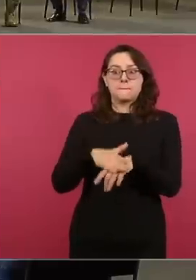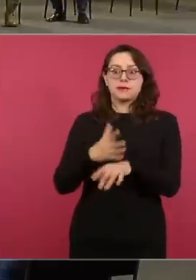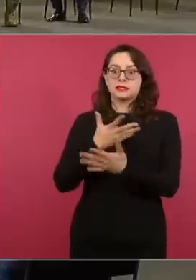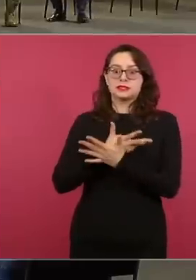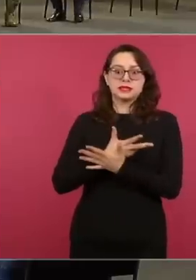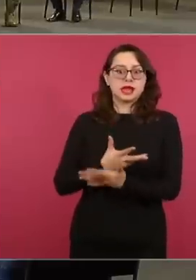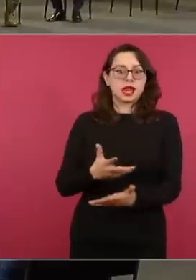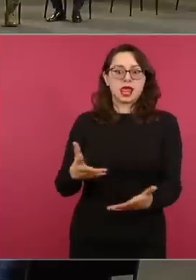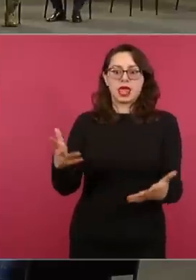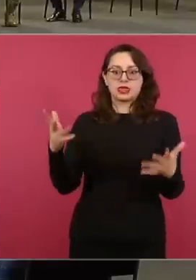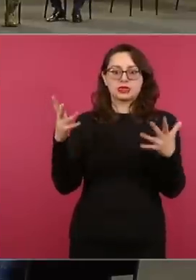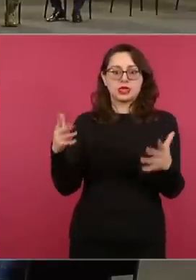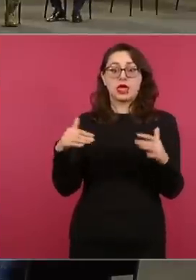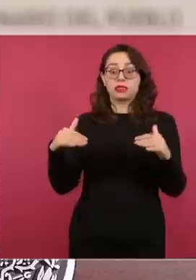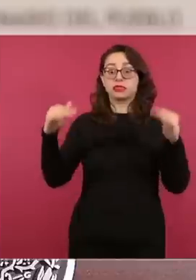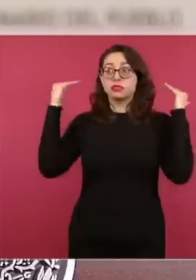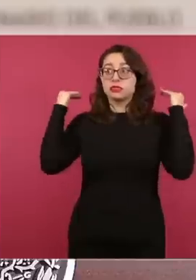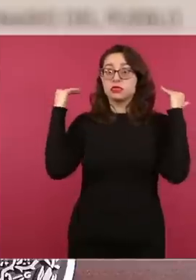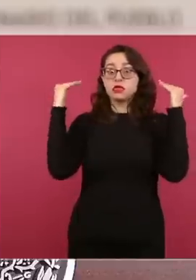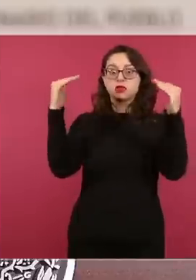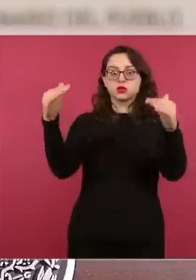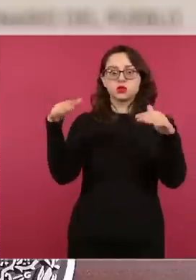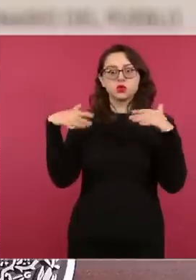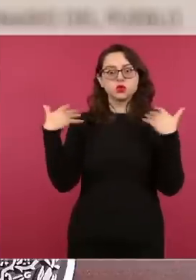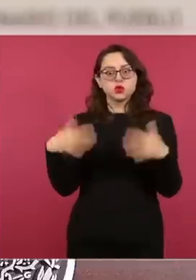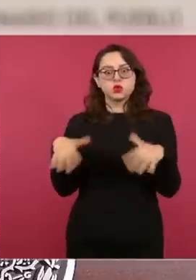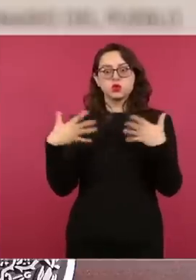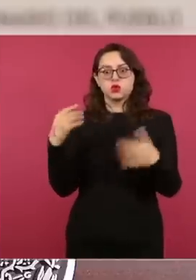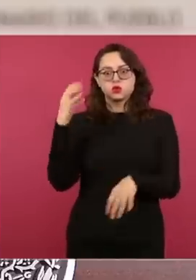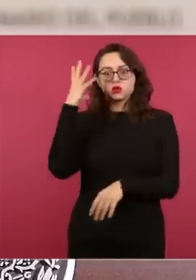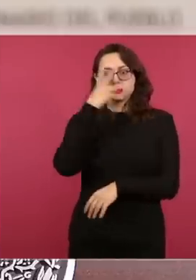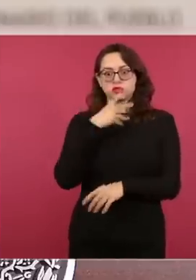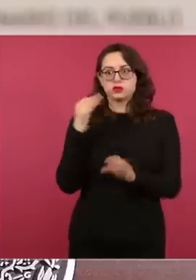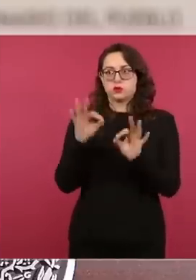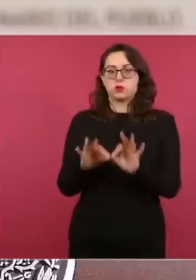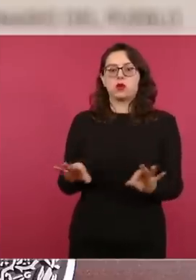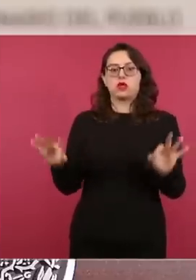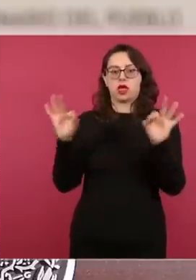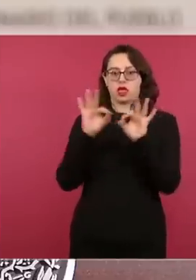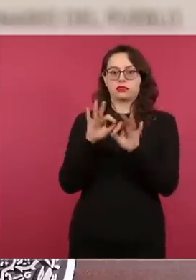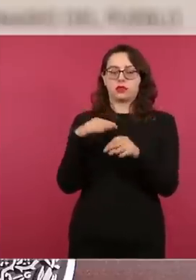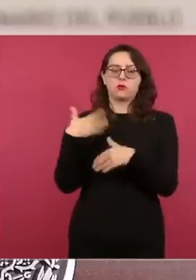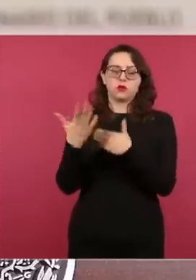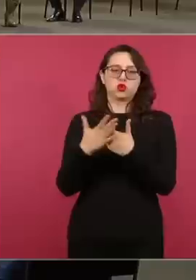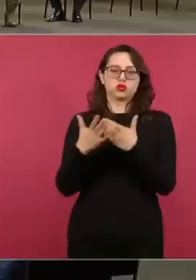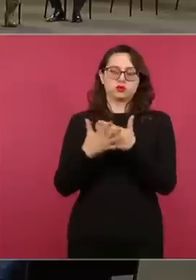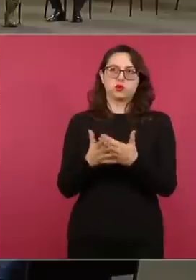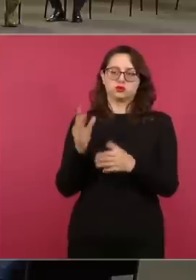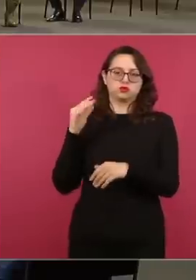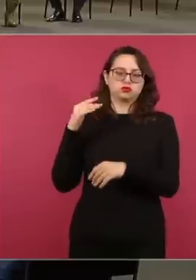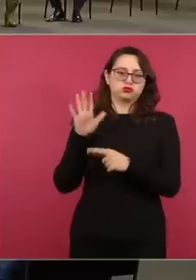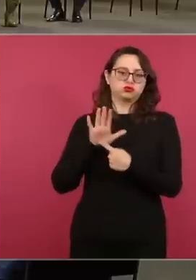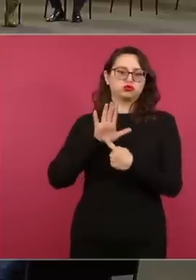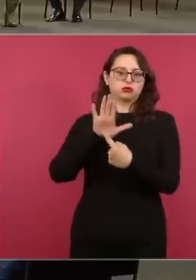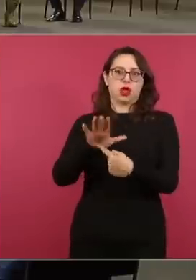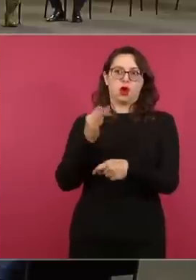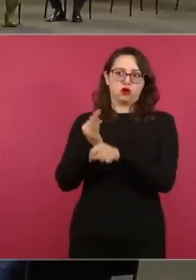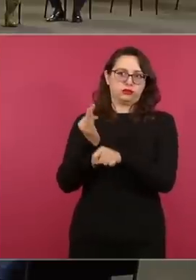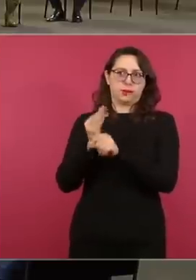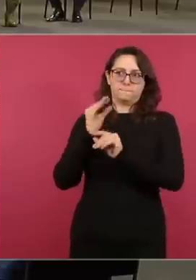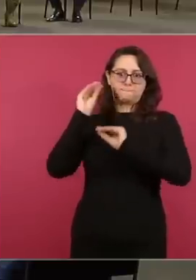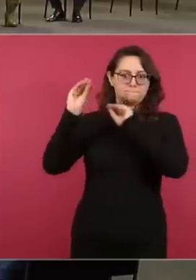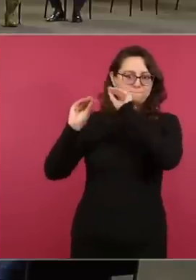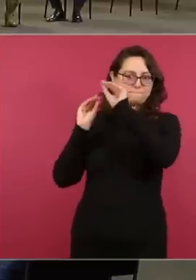y tiene una techumbre muy importante que ya verán Próximamente y estamos ahorita en el proceso de colocación de esa techumbre